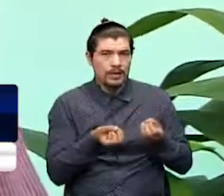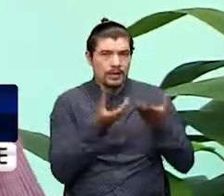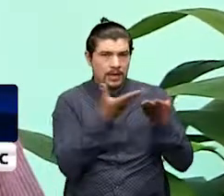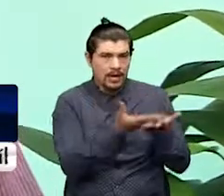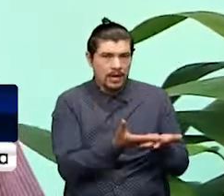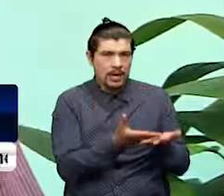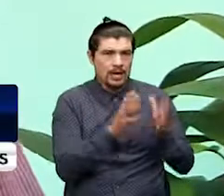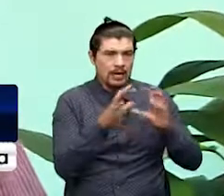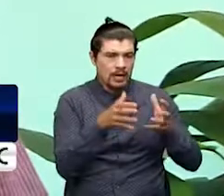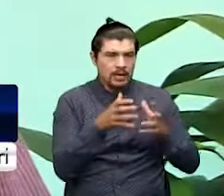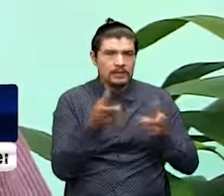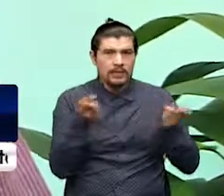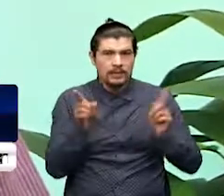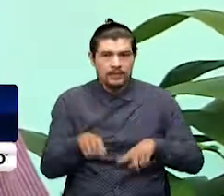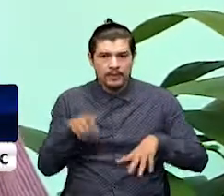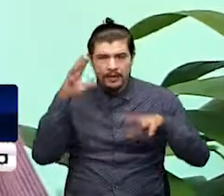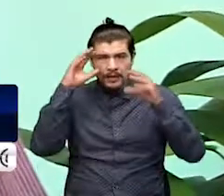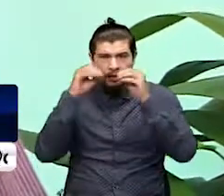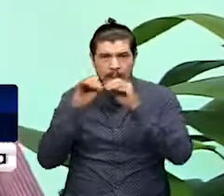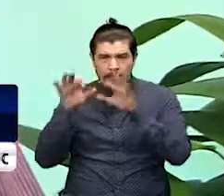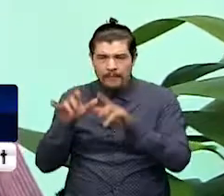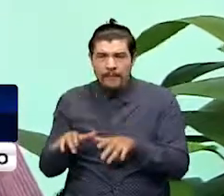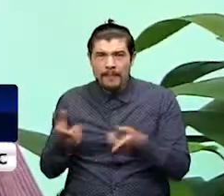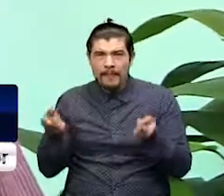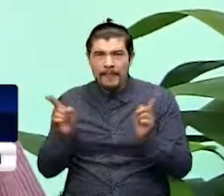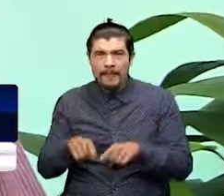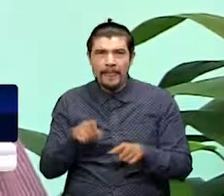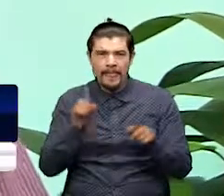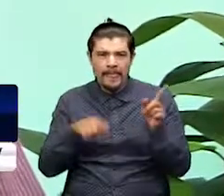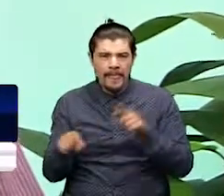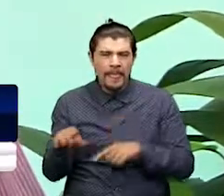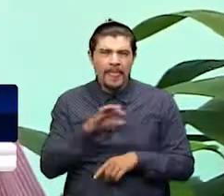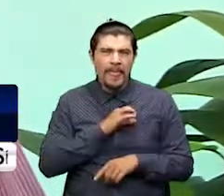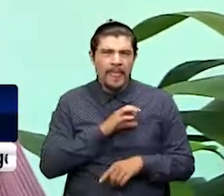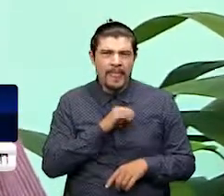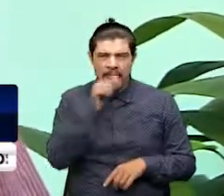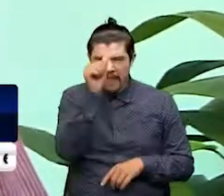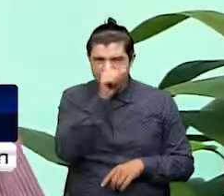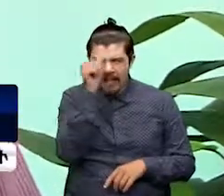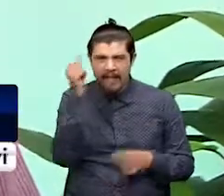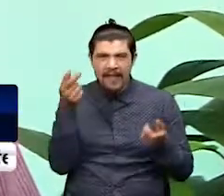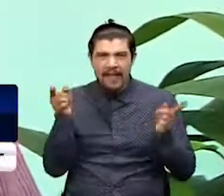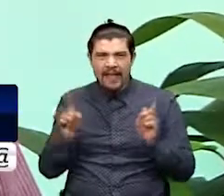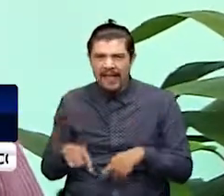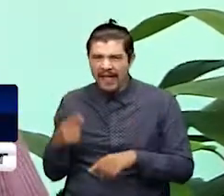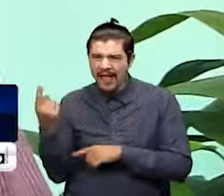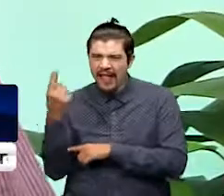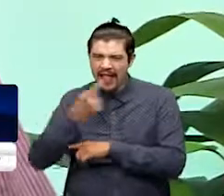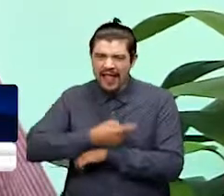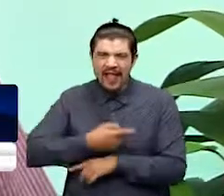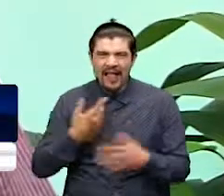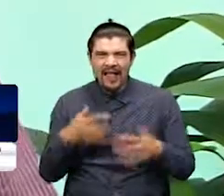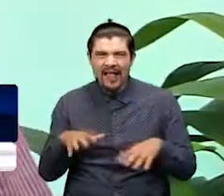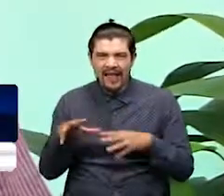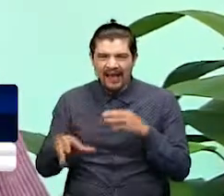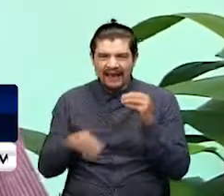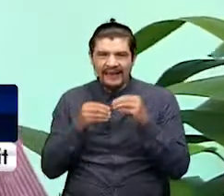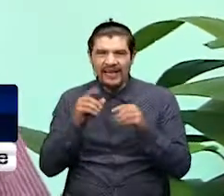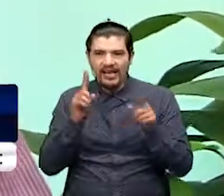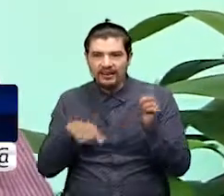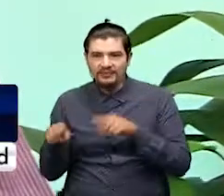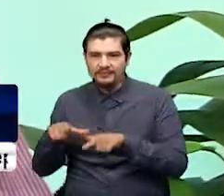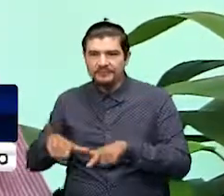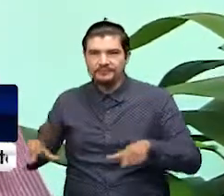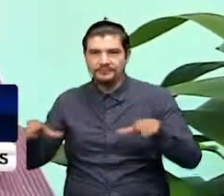secretaria de educación están intensificando los fines de semana están intensificando durante la semana dos horas diarias en algunas partes